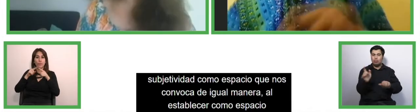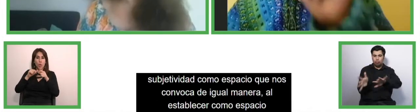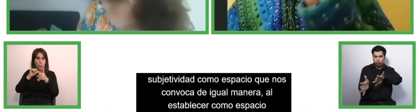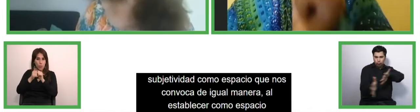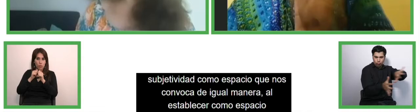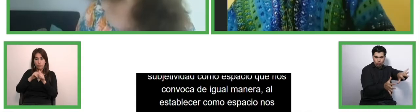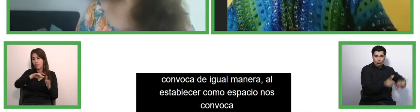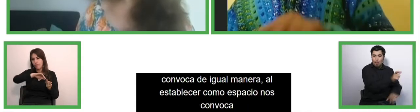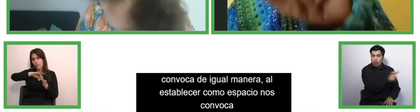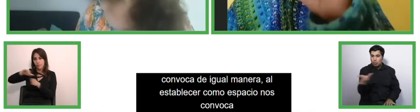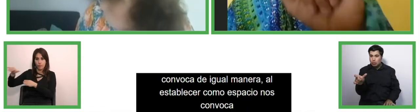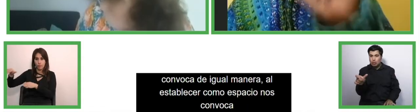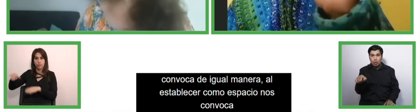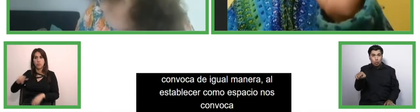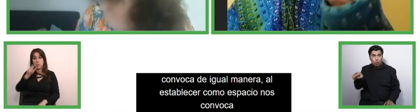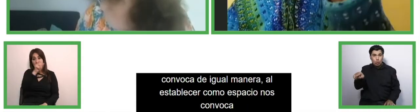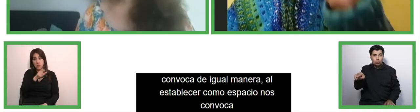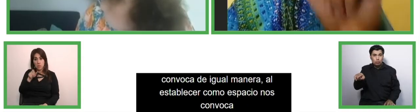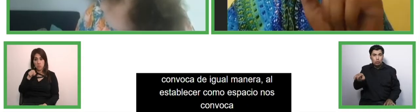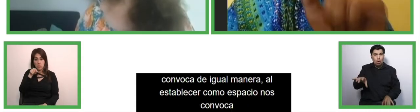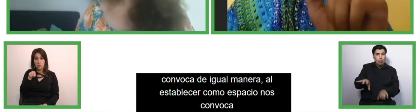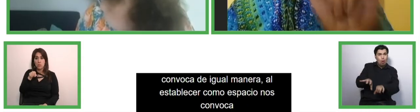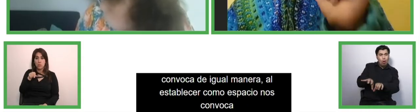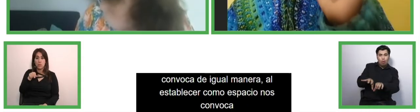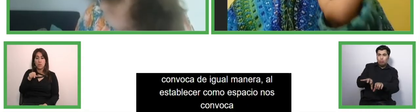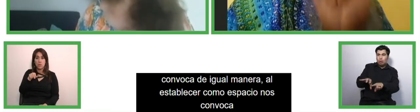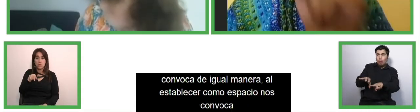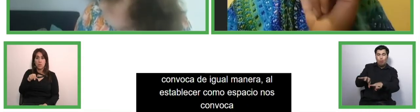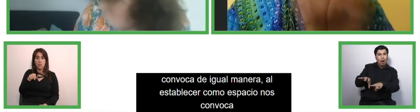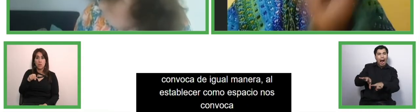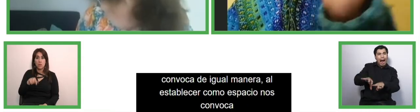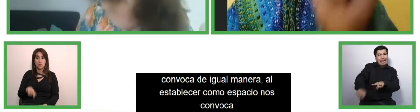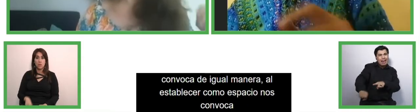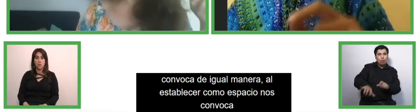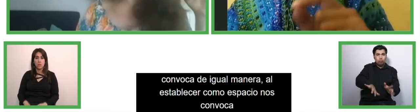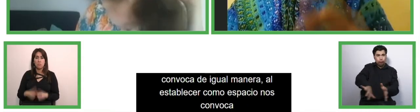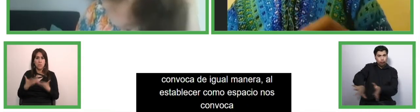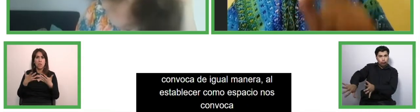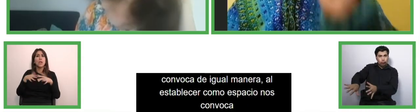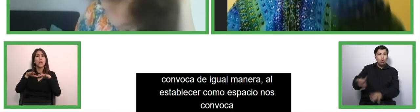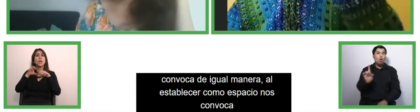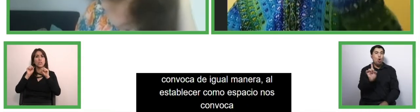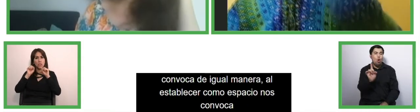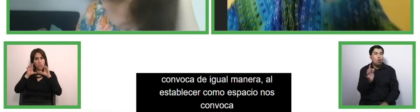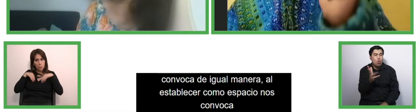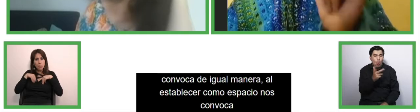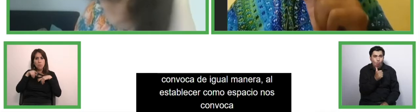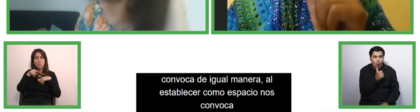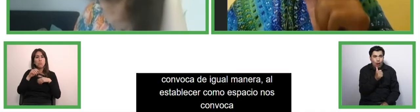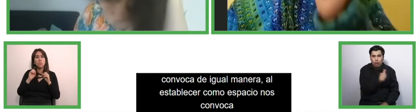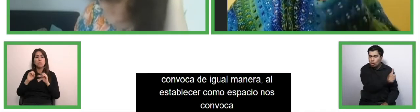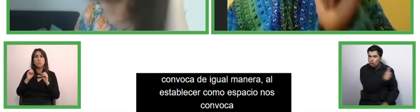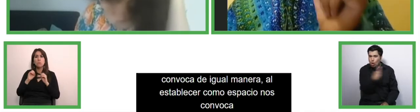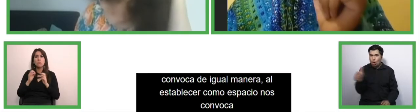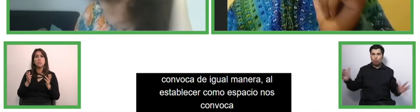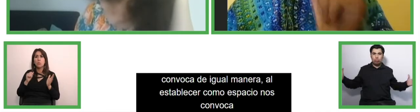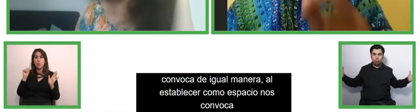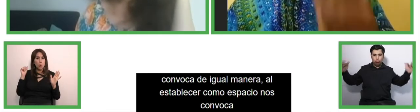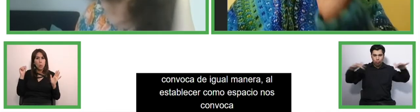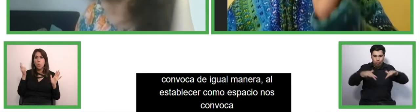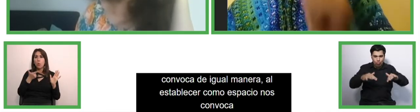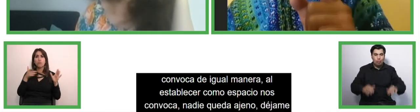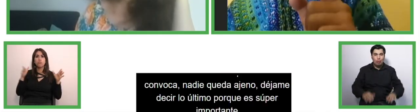Y mira, déjame decir lo último, porque es súper importante que lo pase por alto. En la cosmovisión